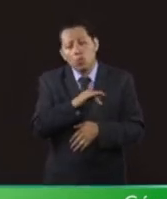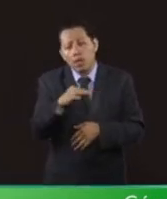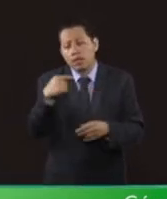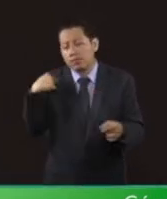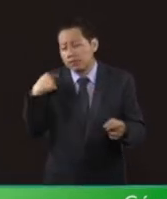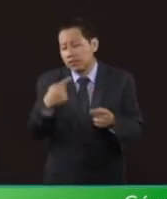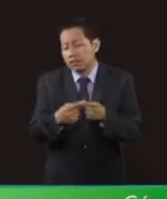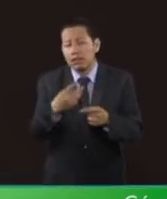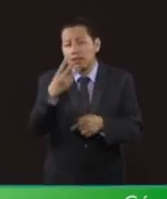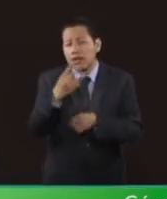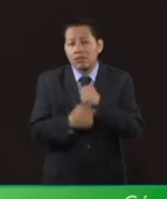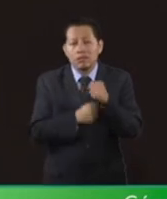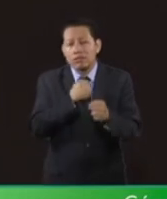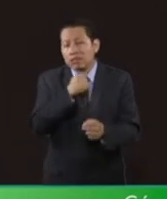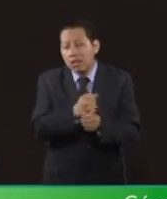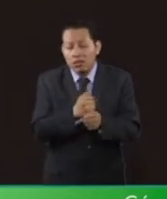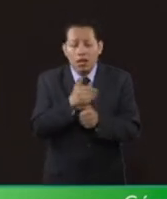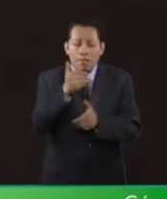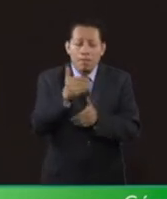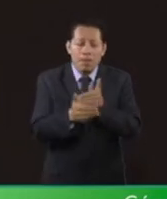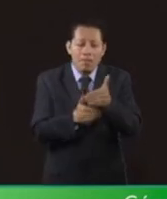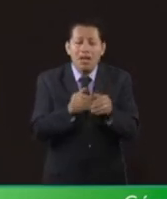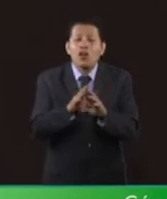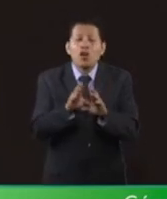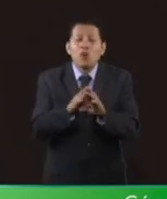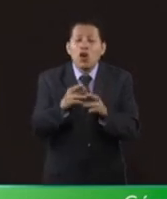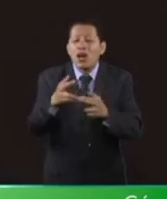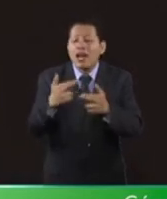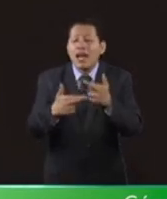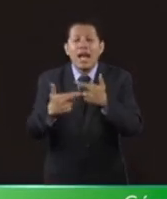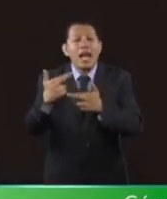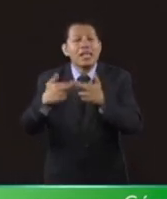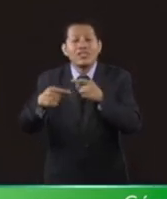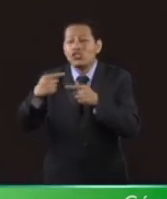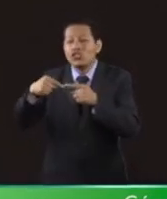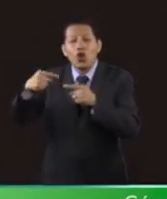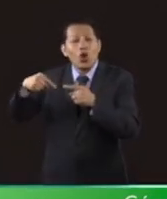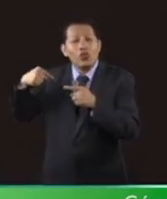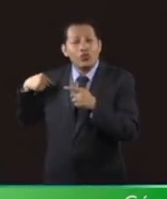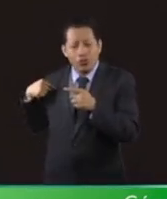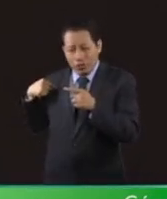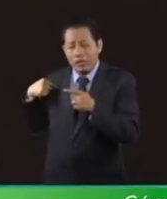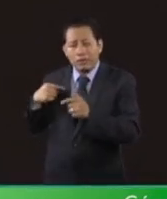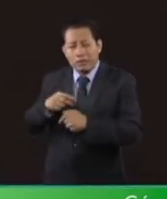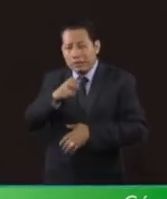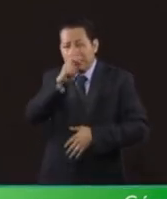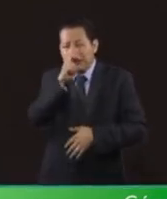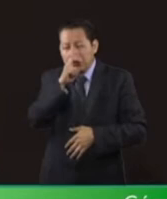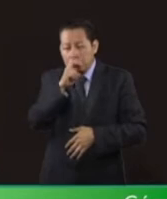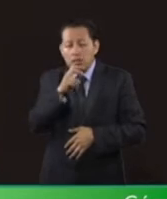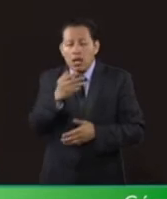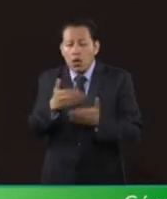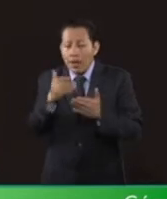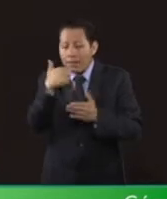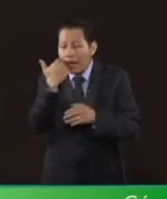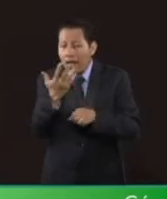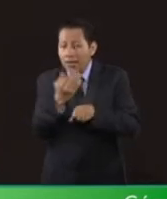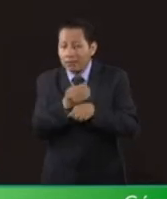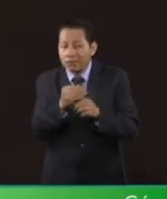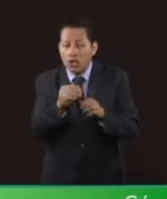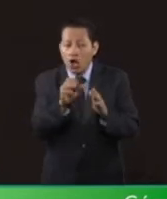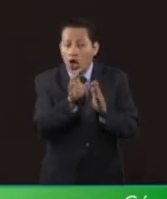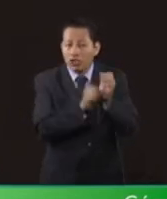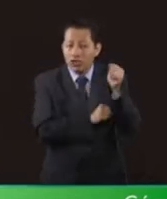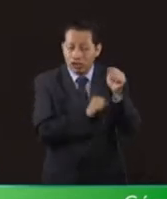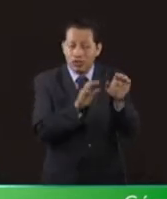últimos 3 años hacia una regresión autoritaria que hoy se pretende consolidar al modificar la Constitución